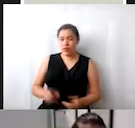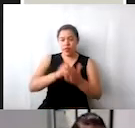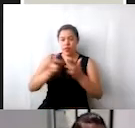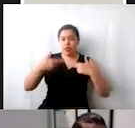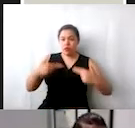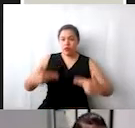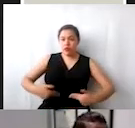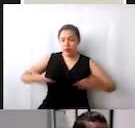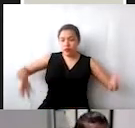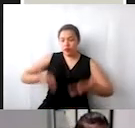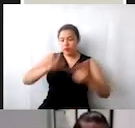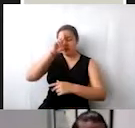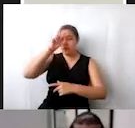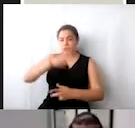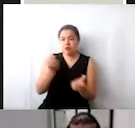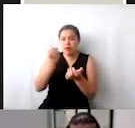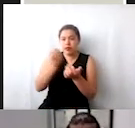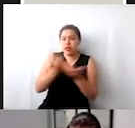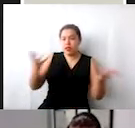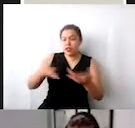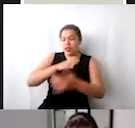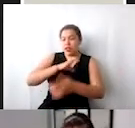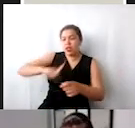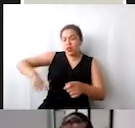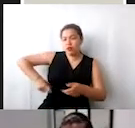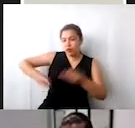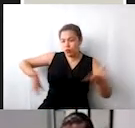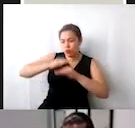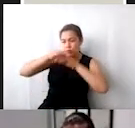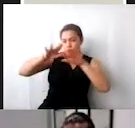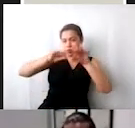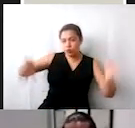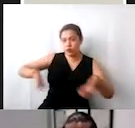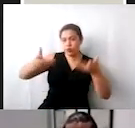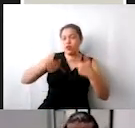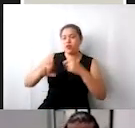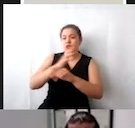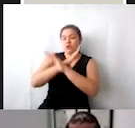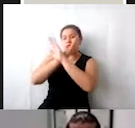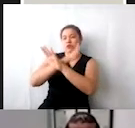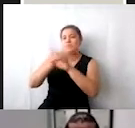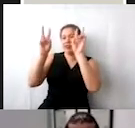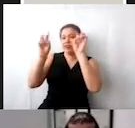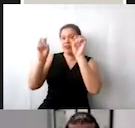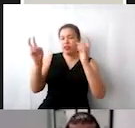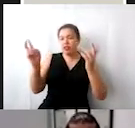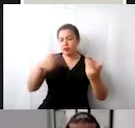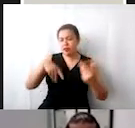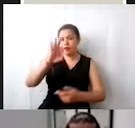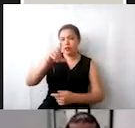promover, respetar, garantizar y promover el Estado. No puedes restringirlo con un tema fiscal.